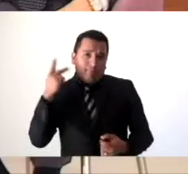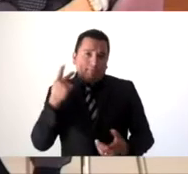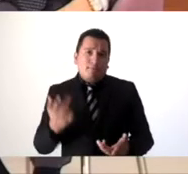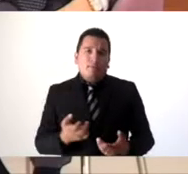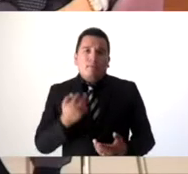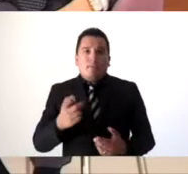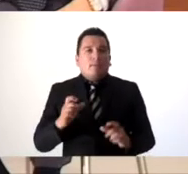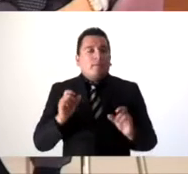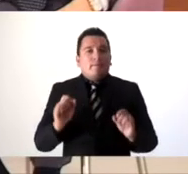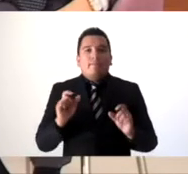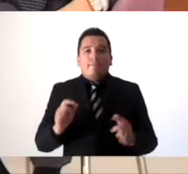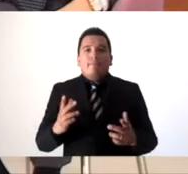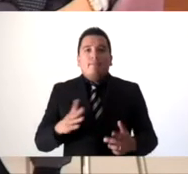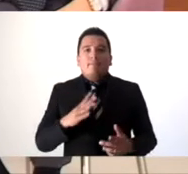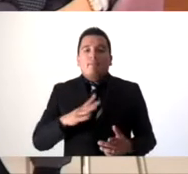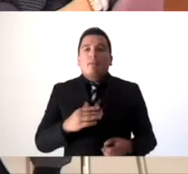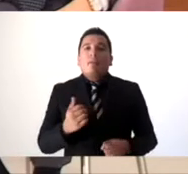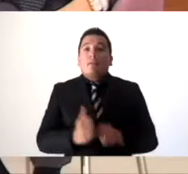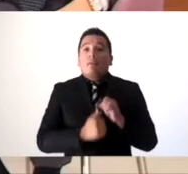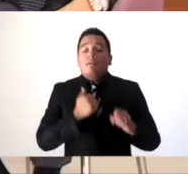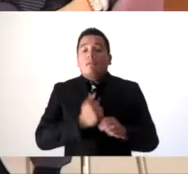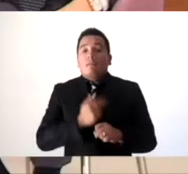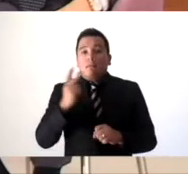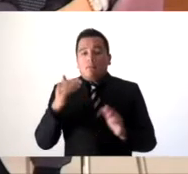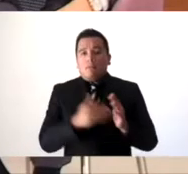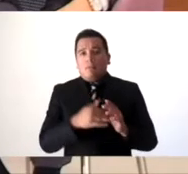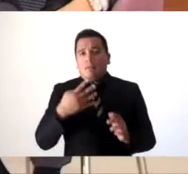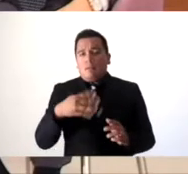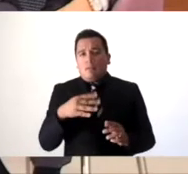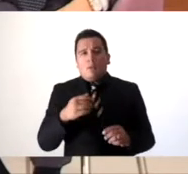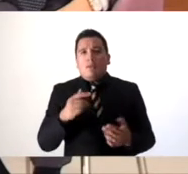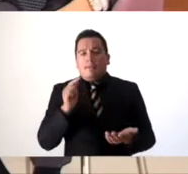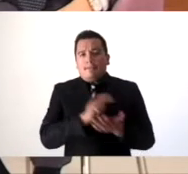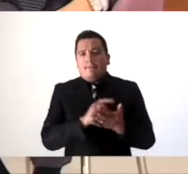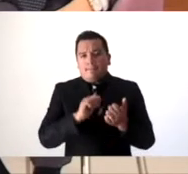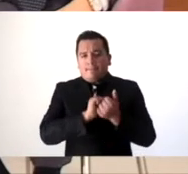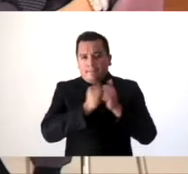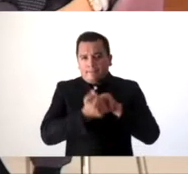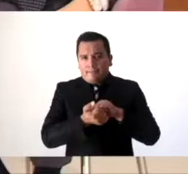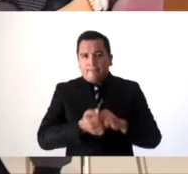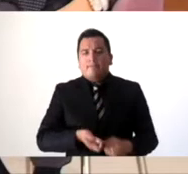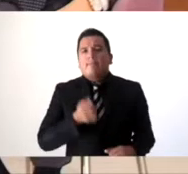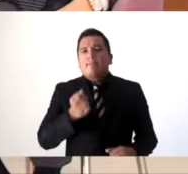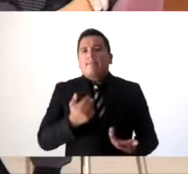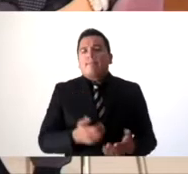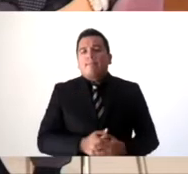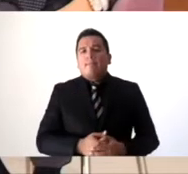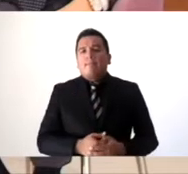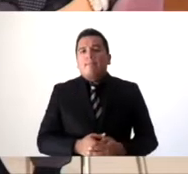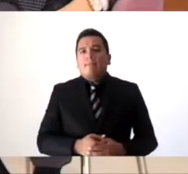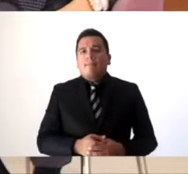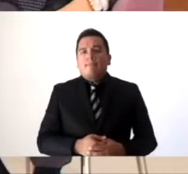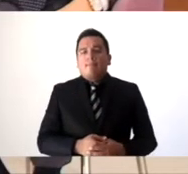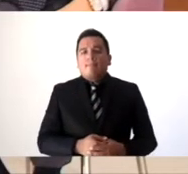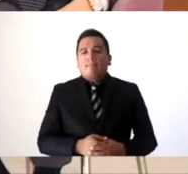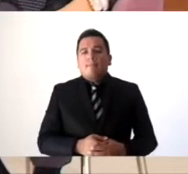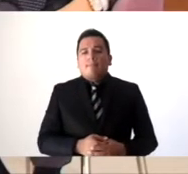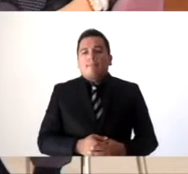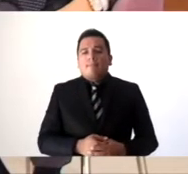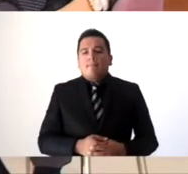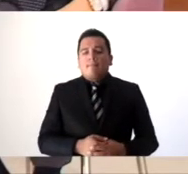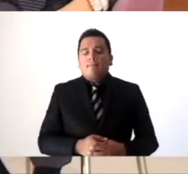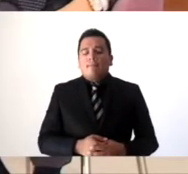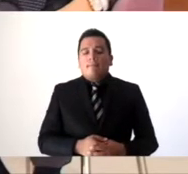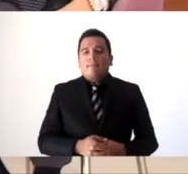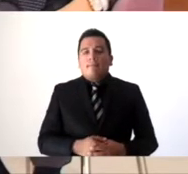desencuentros políticos, también se llevó a la reforma de 2014 y se dijo, bueno, vamos a dar un paso en donde inicialmente sí